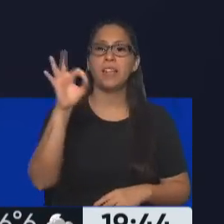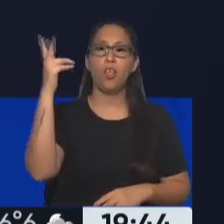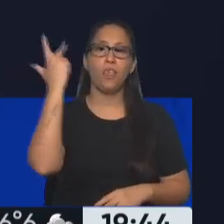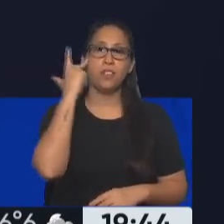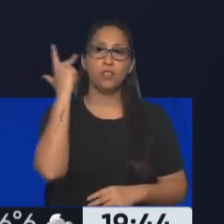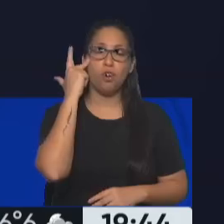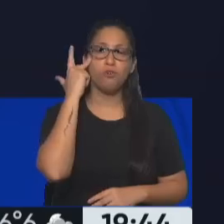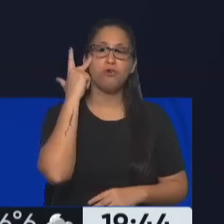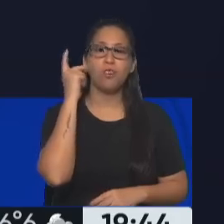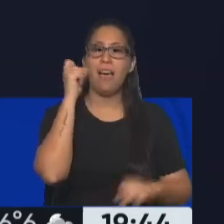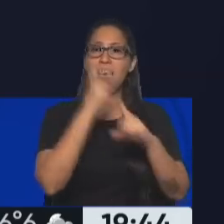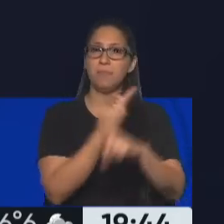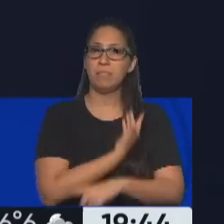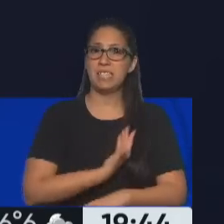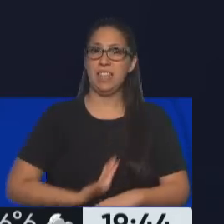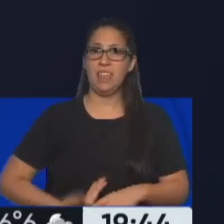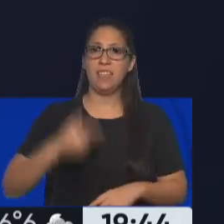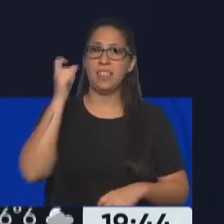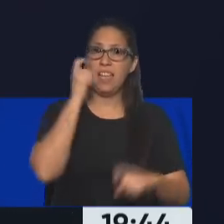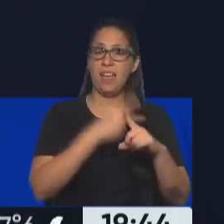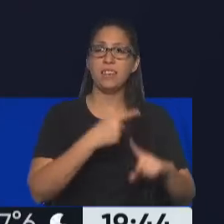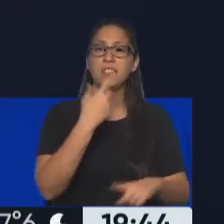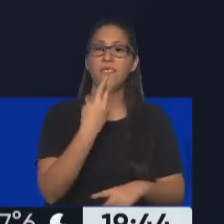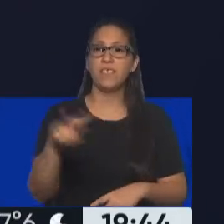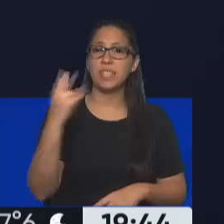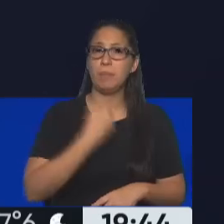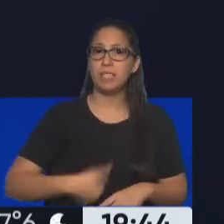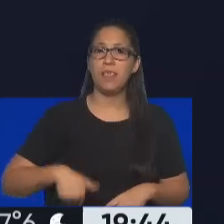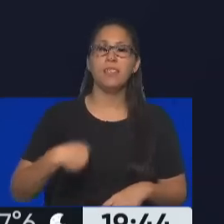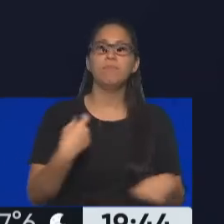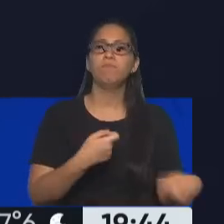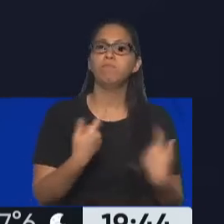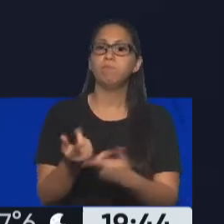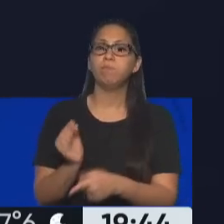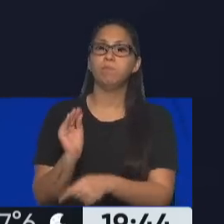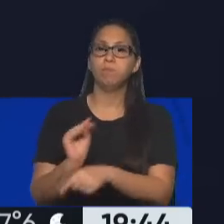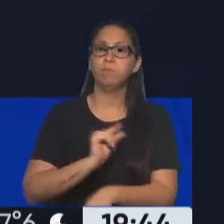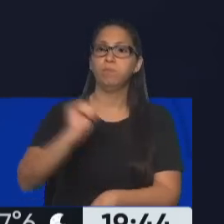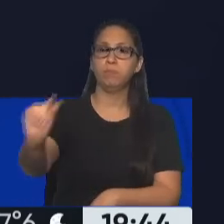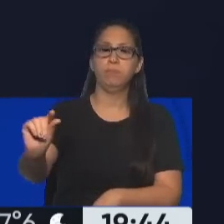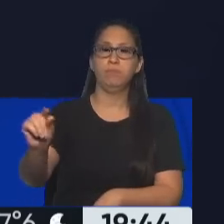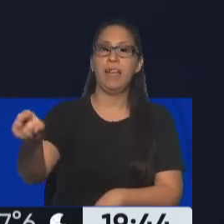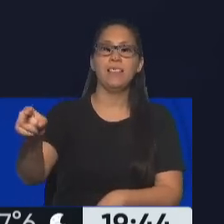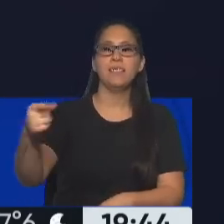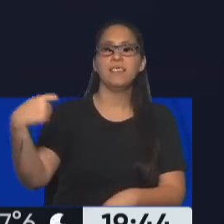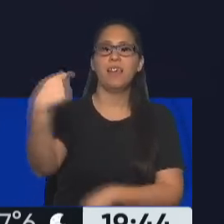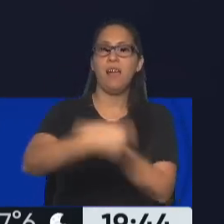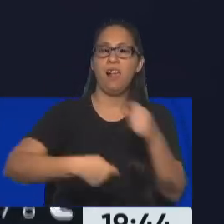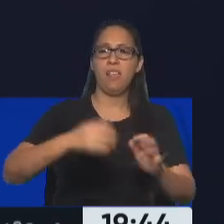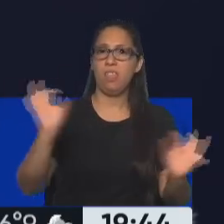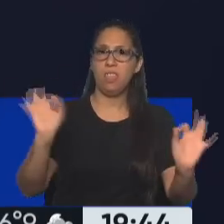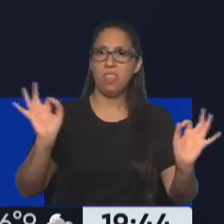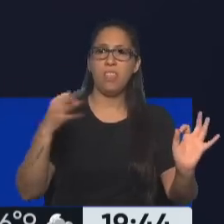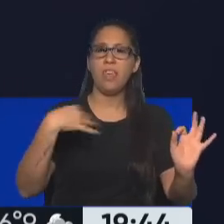24.018 para expresidentes y ex vicepresidentes de la Nación es una asignación que no tiene carácter contributivo y se otorga